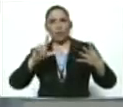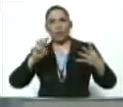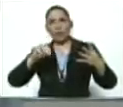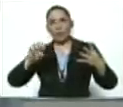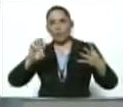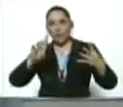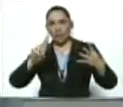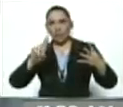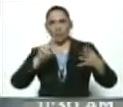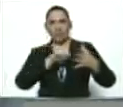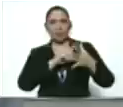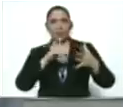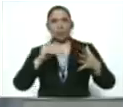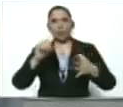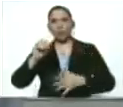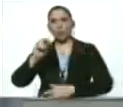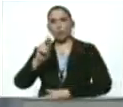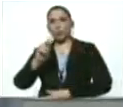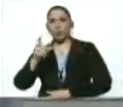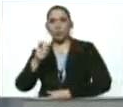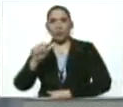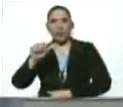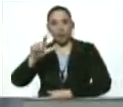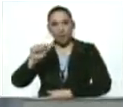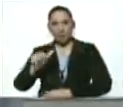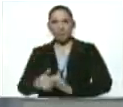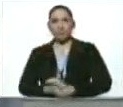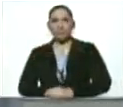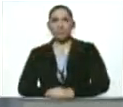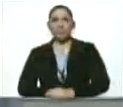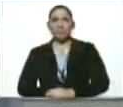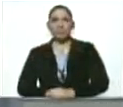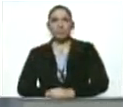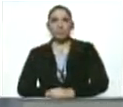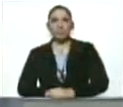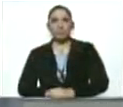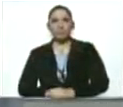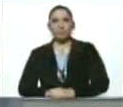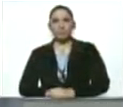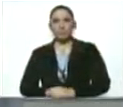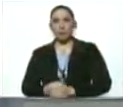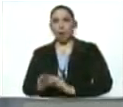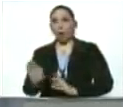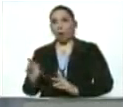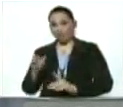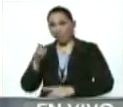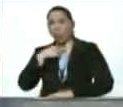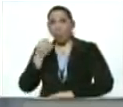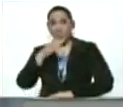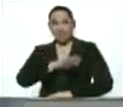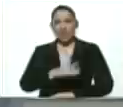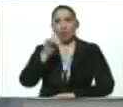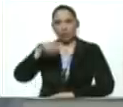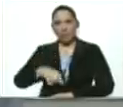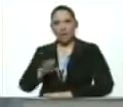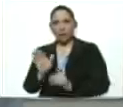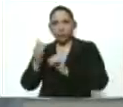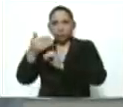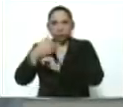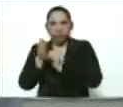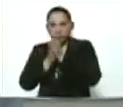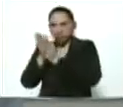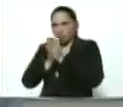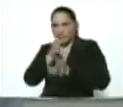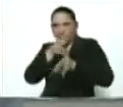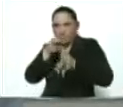Durán y Douglas Alberto Ramos Lucena, por los delitos de homicidio intencional en grado de